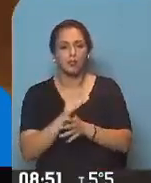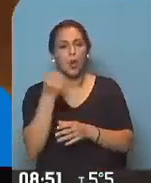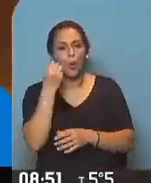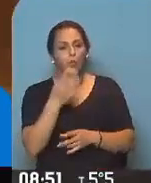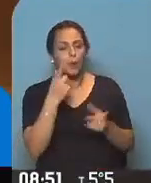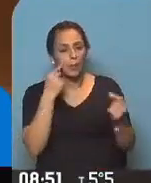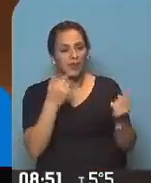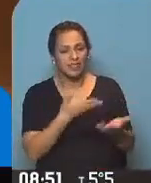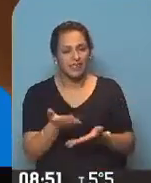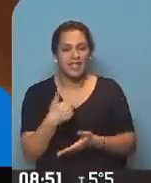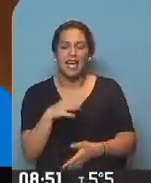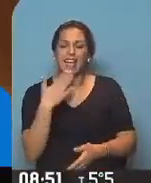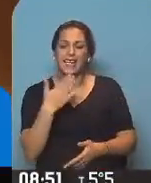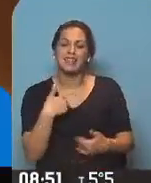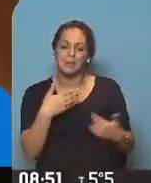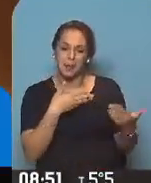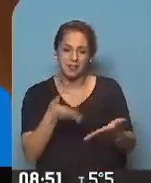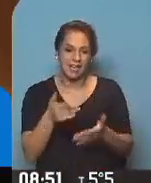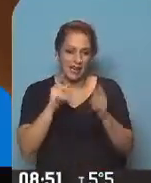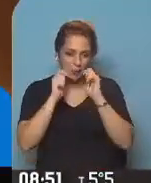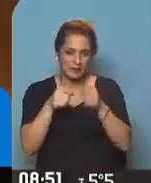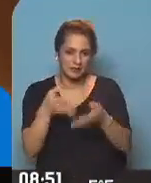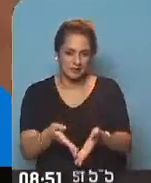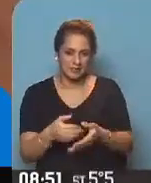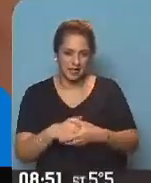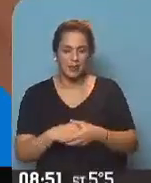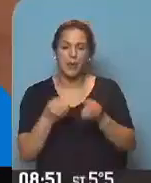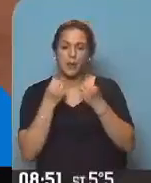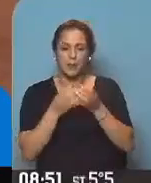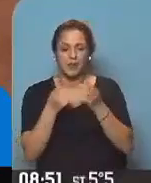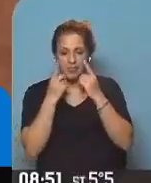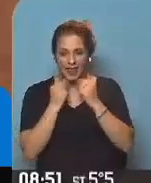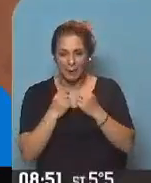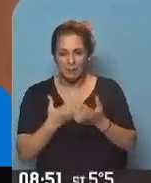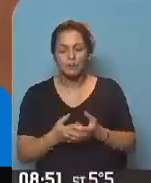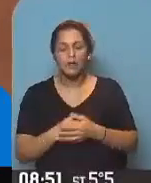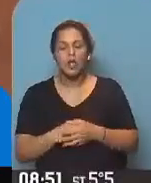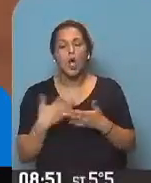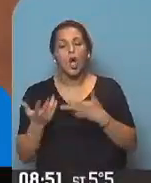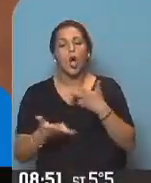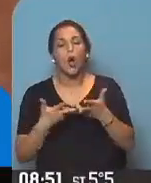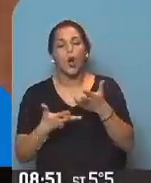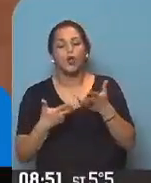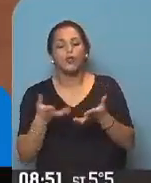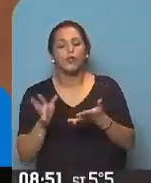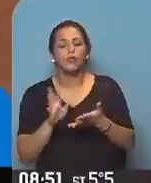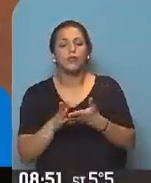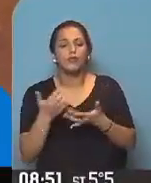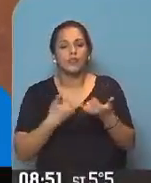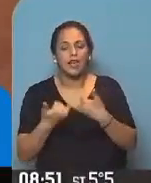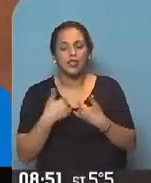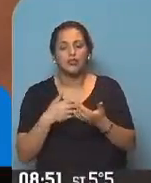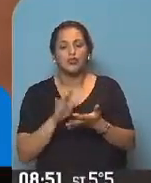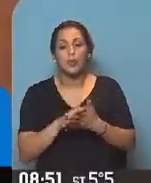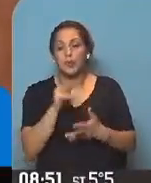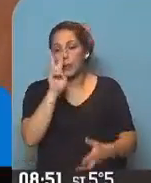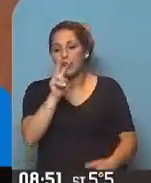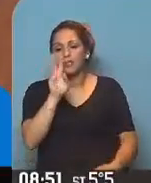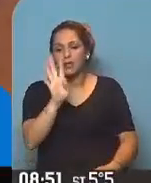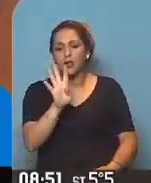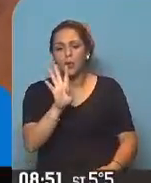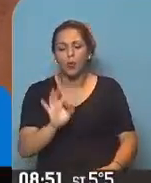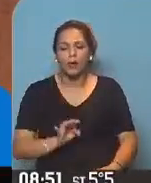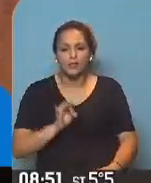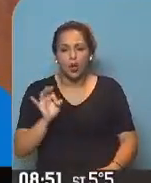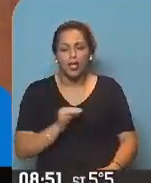gracias por haber estado por haber venido a visitarnos esta mañana podemos videos contanos un poco en estos 24 años lo que empezó